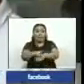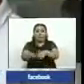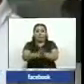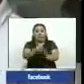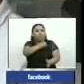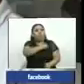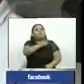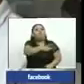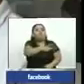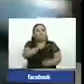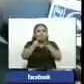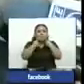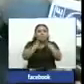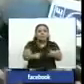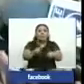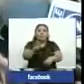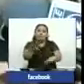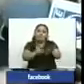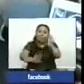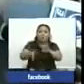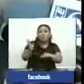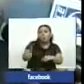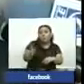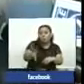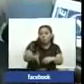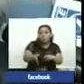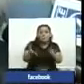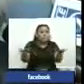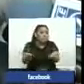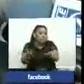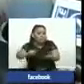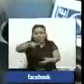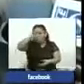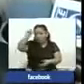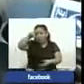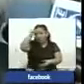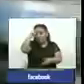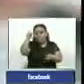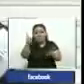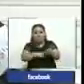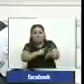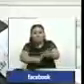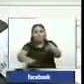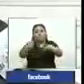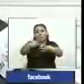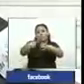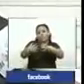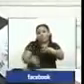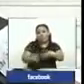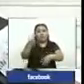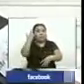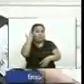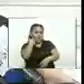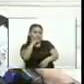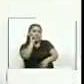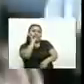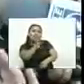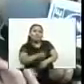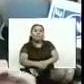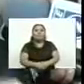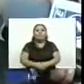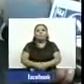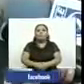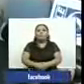semana denunció que algunos transportistas realizan prácticas que podrían ser constitutivas de delito. Catalino Miranda le responde.